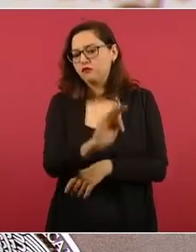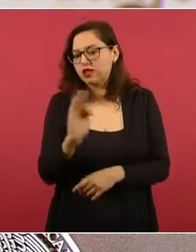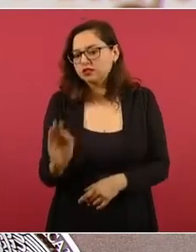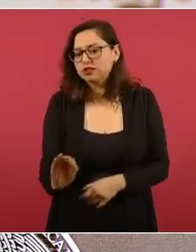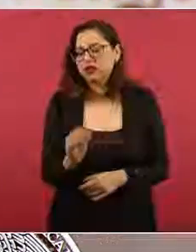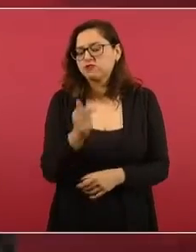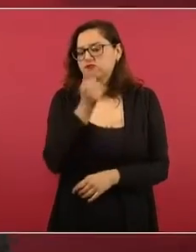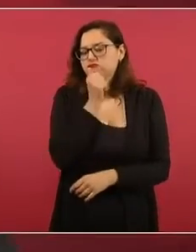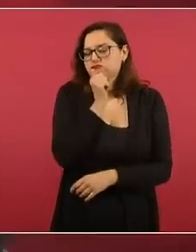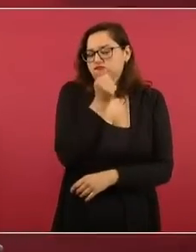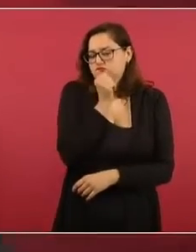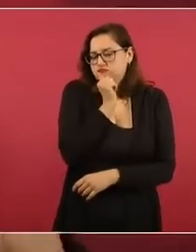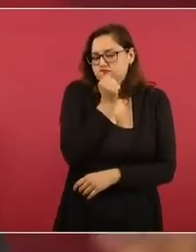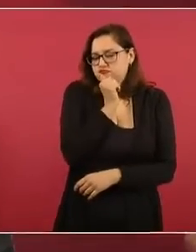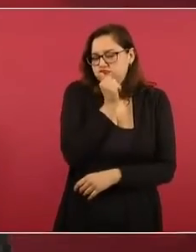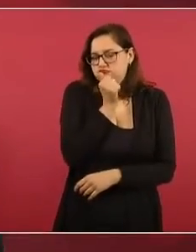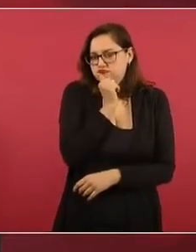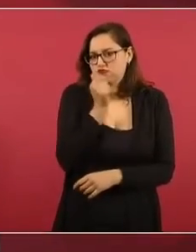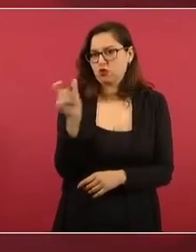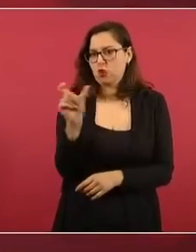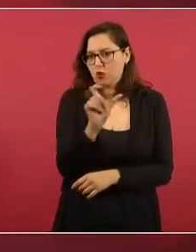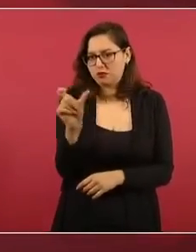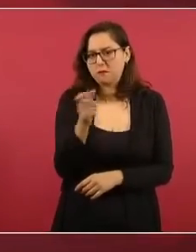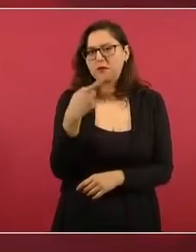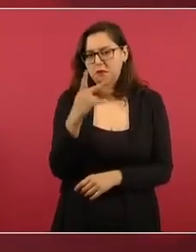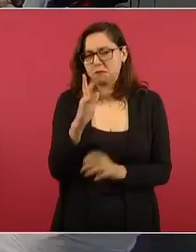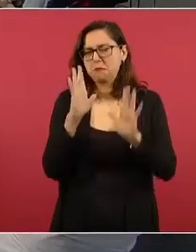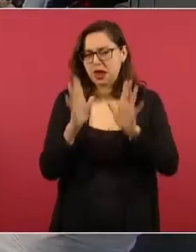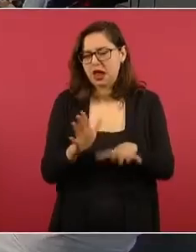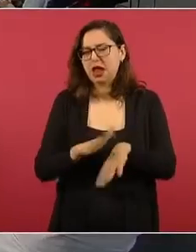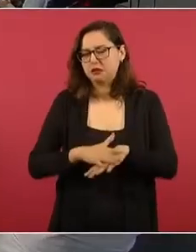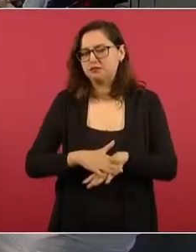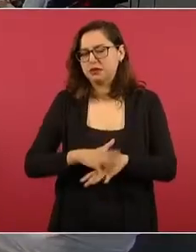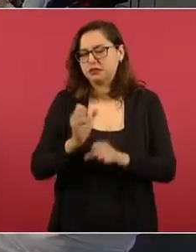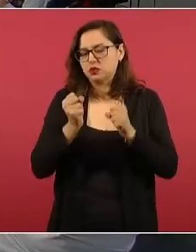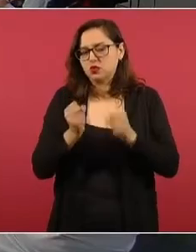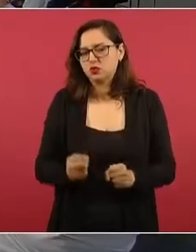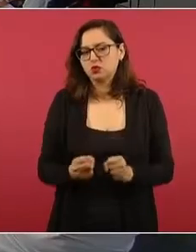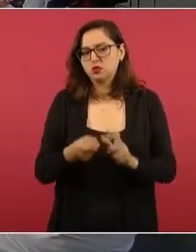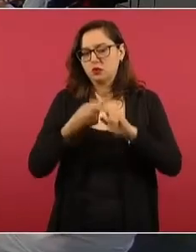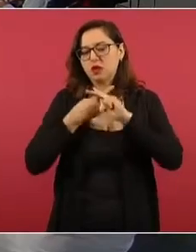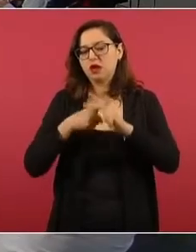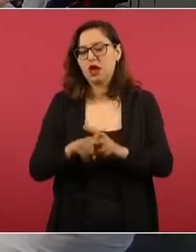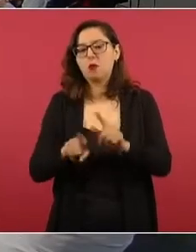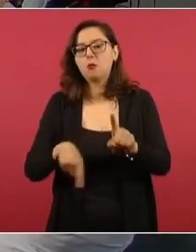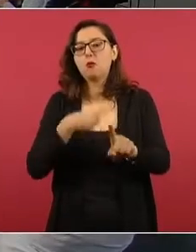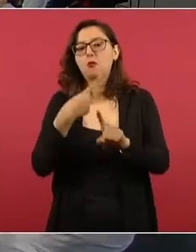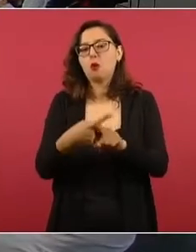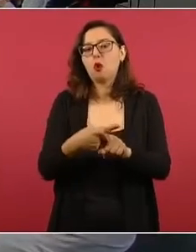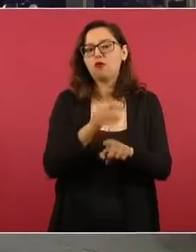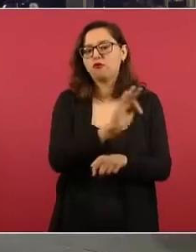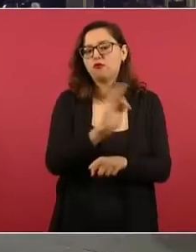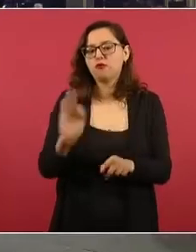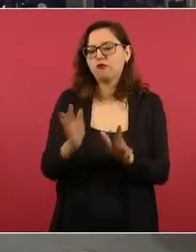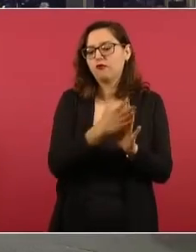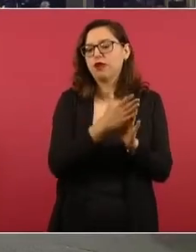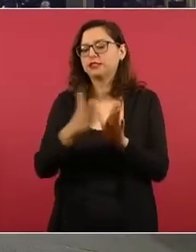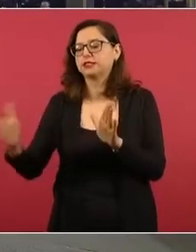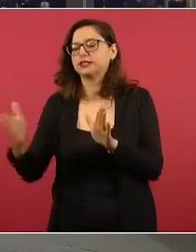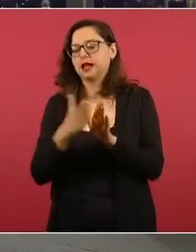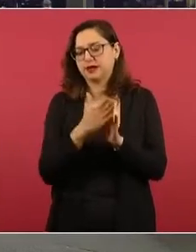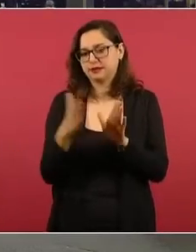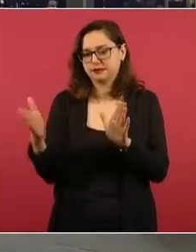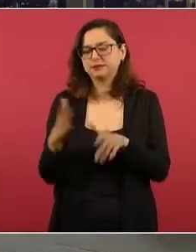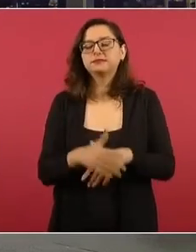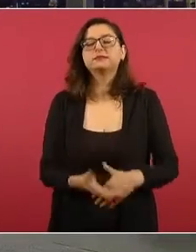exacta sobre en qué fecha empezará a ser estacional. Gracias. Presidente, gracias. Y preguntarle sobre